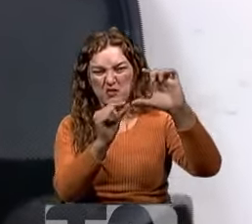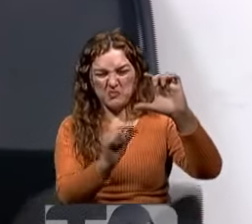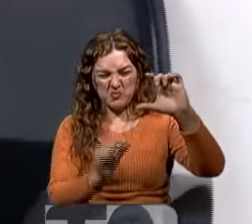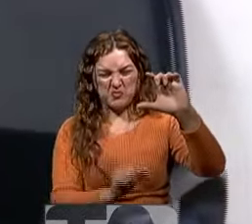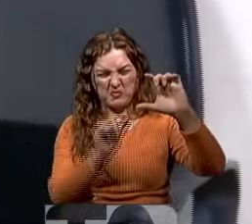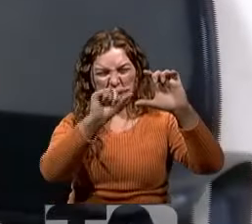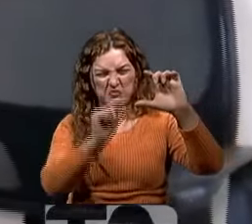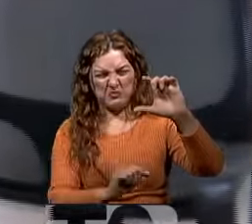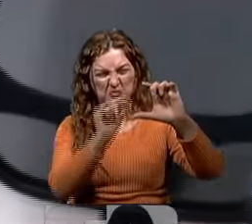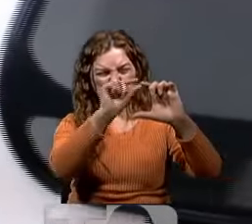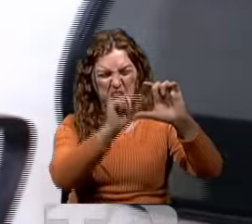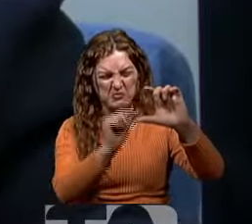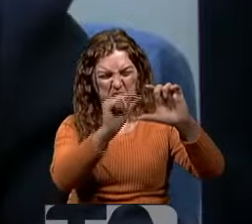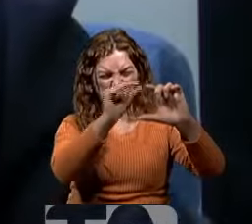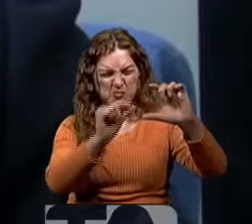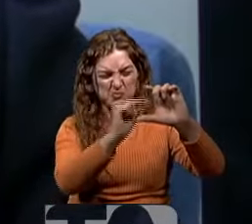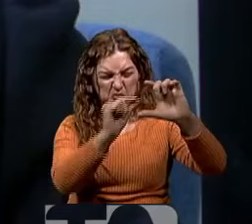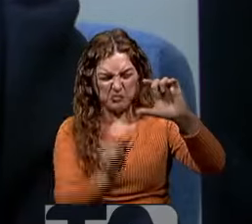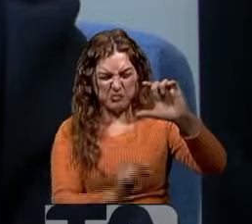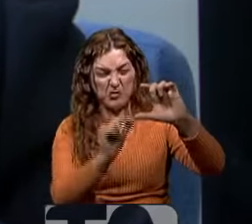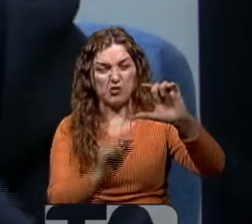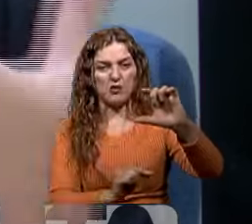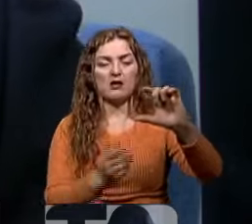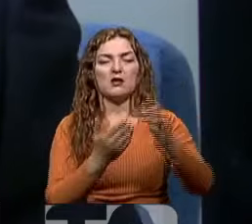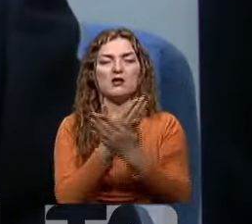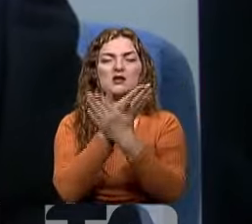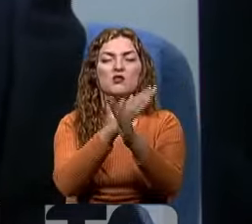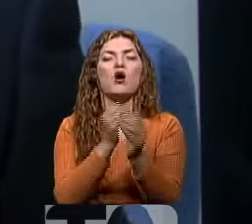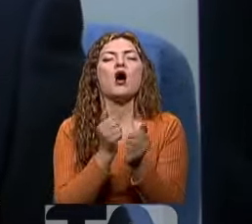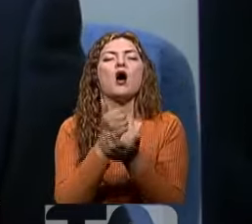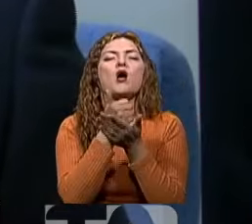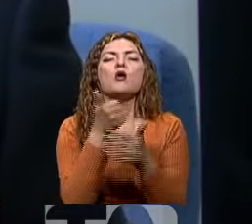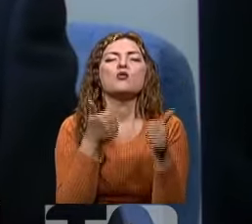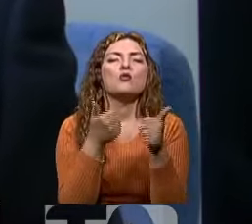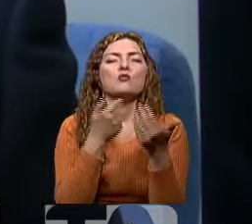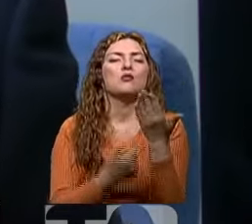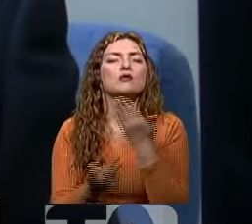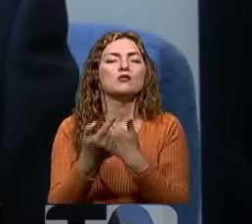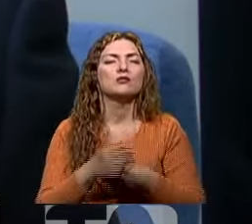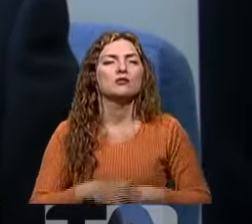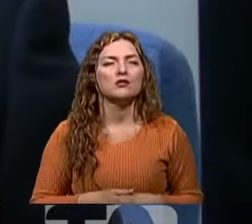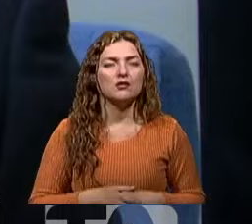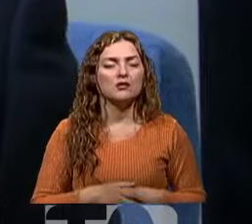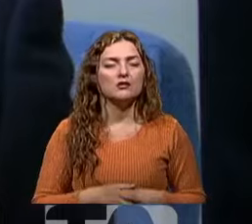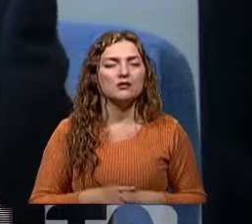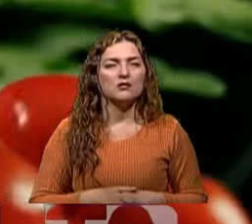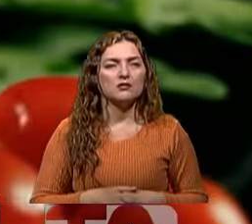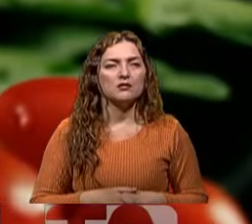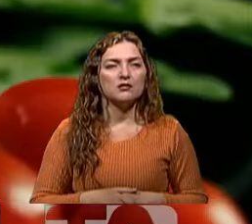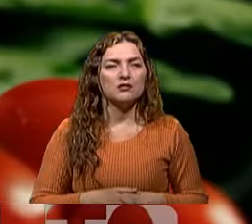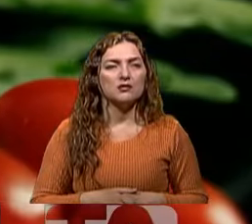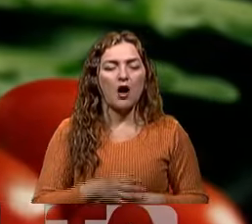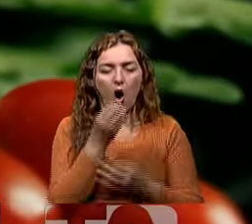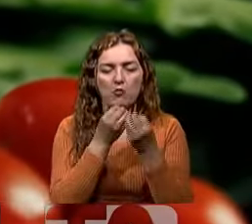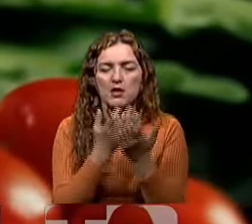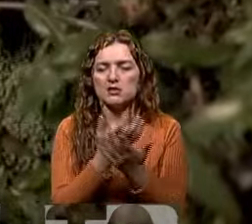también, y lo que te previene o lo que te puede ayudar a prevenir los cálculos renales o las piedras renales es comer